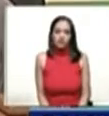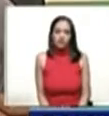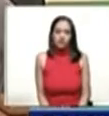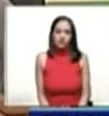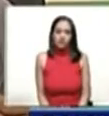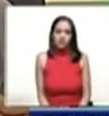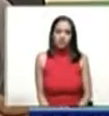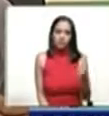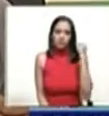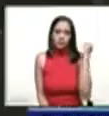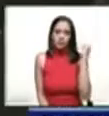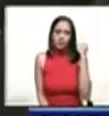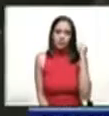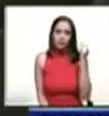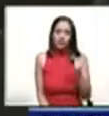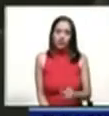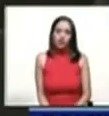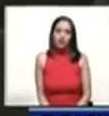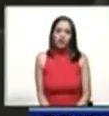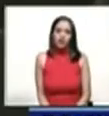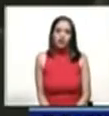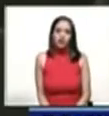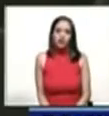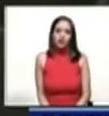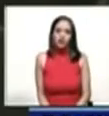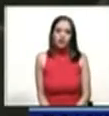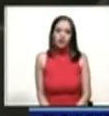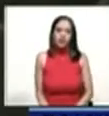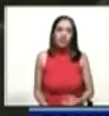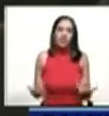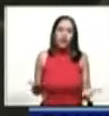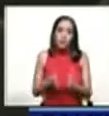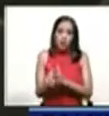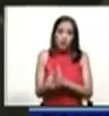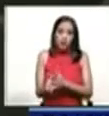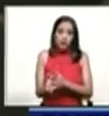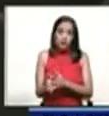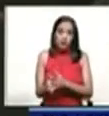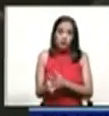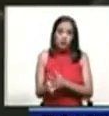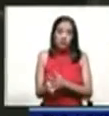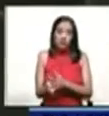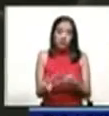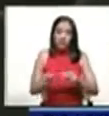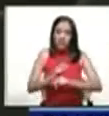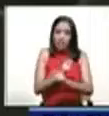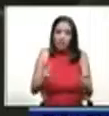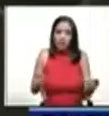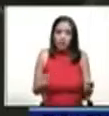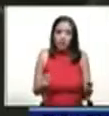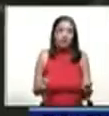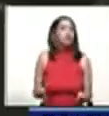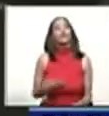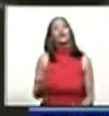deben recordar. Perfectamente, hermano. Entonces, claro, ¿qué pasa en esos casos? ¿O qué es lo que termina privando? Y es muy